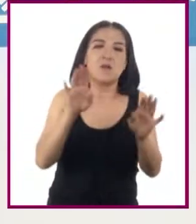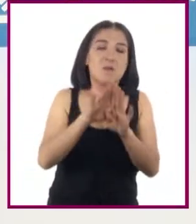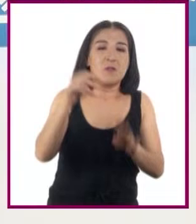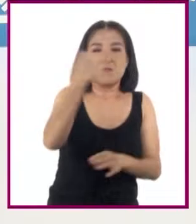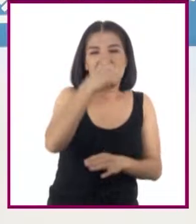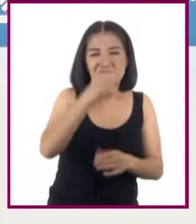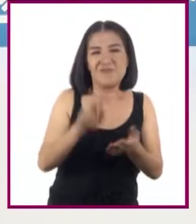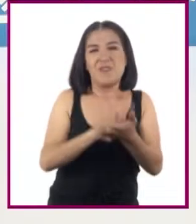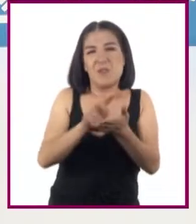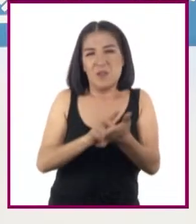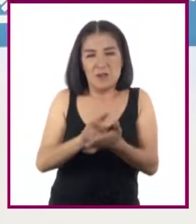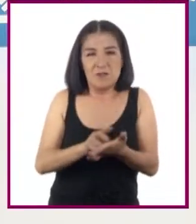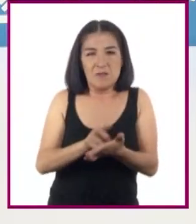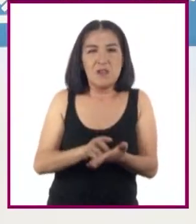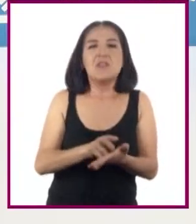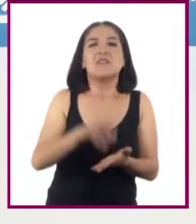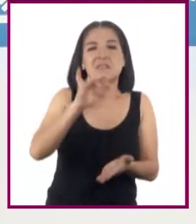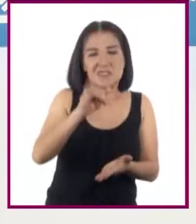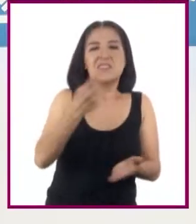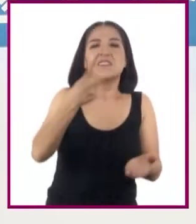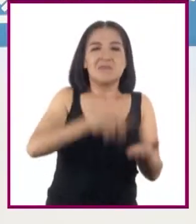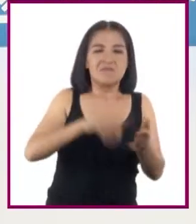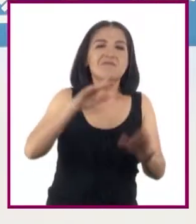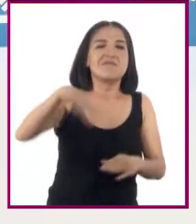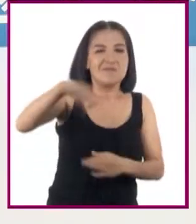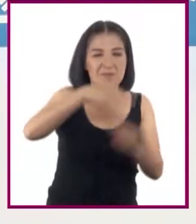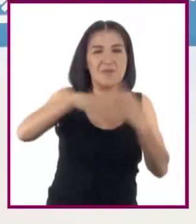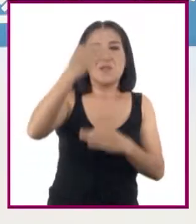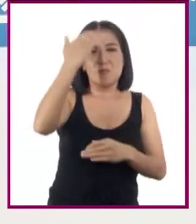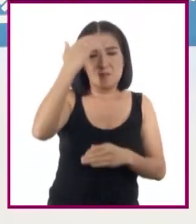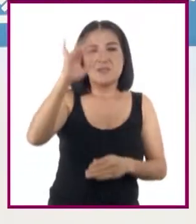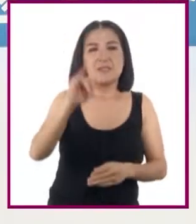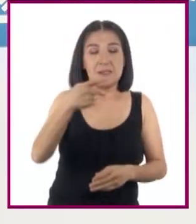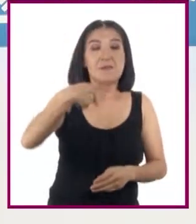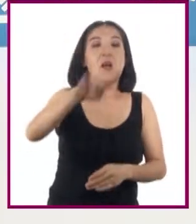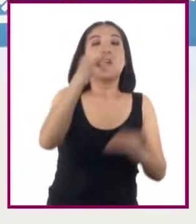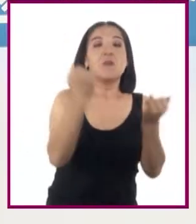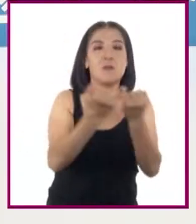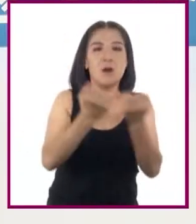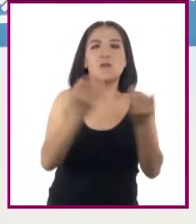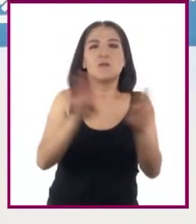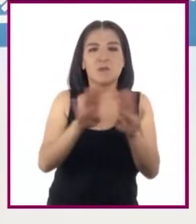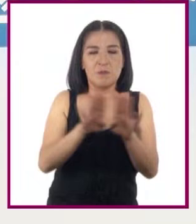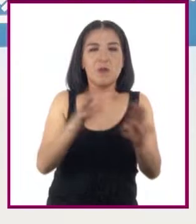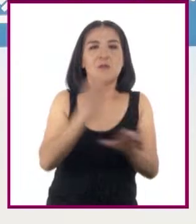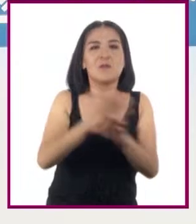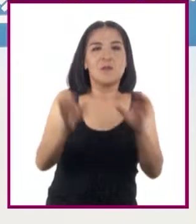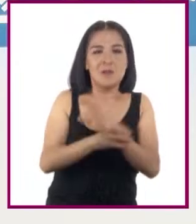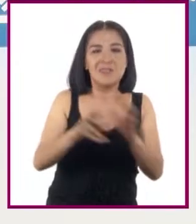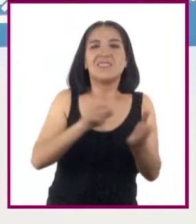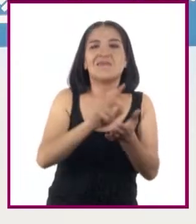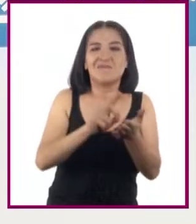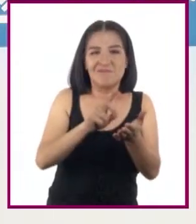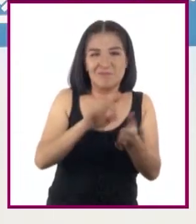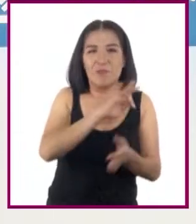a sustancias es la más conocida, pero también hay actividades que comienzan a considerarse adictivas.